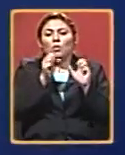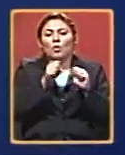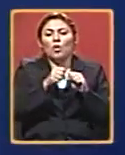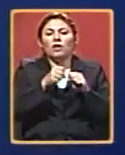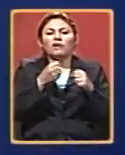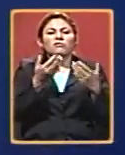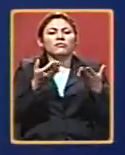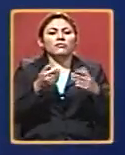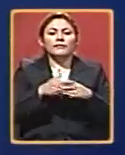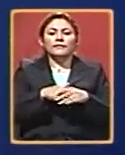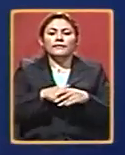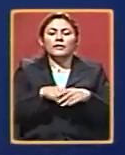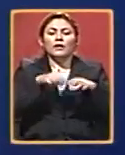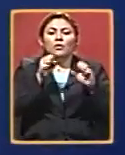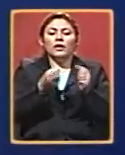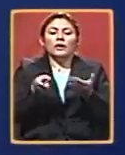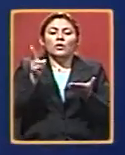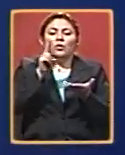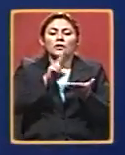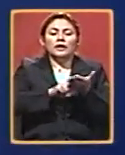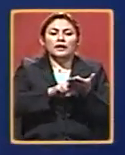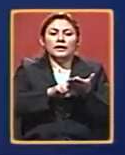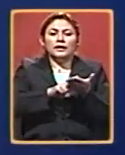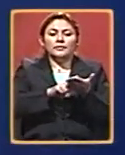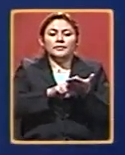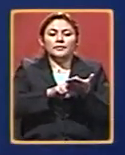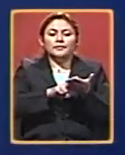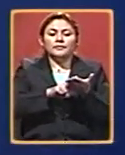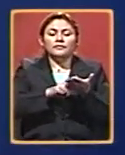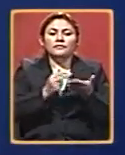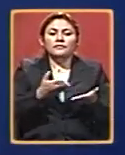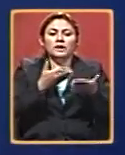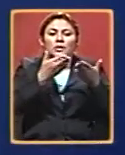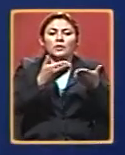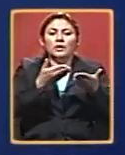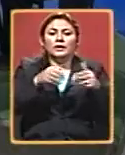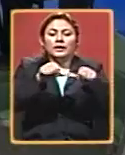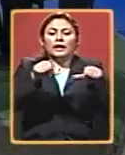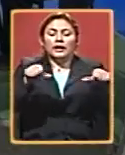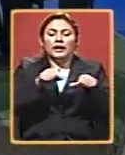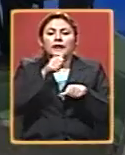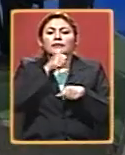puede contratar proveedores, ya sea del ámbito privado